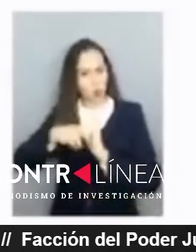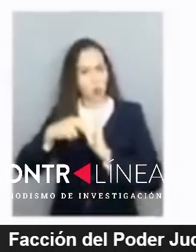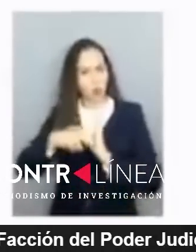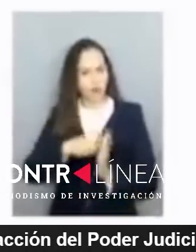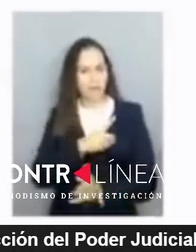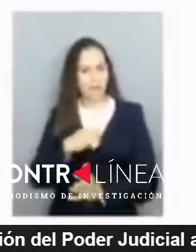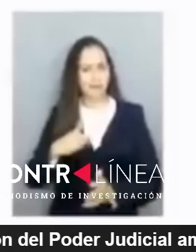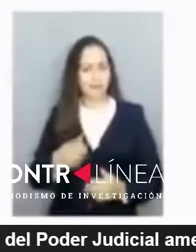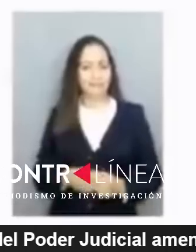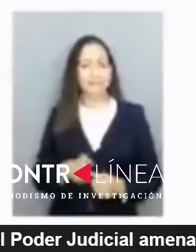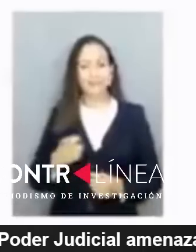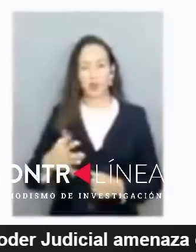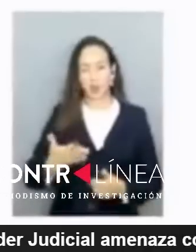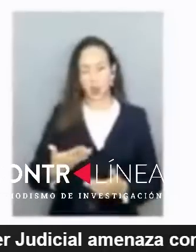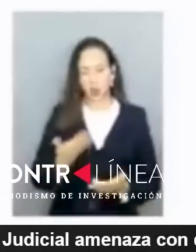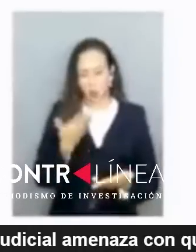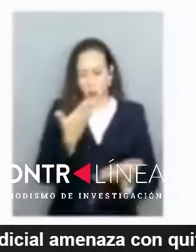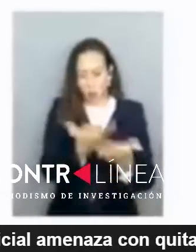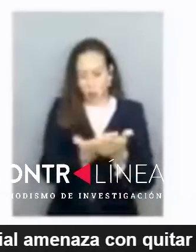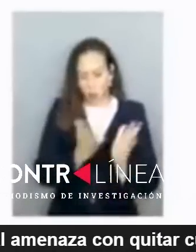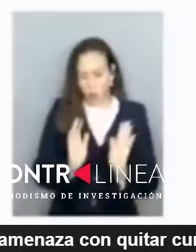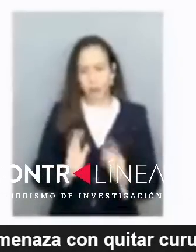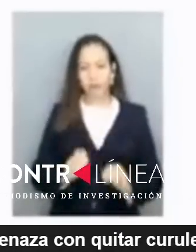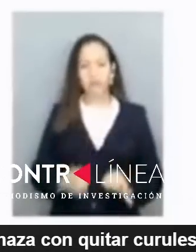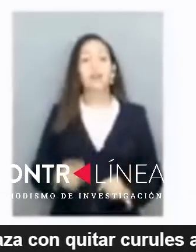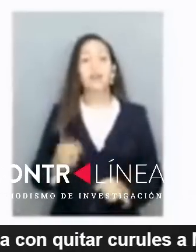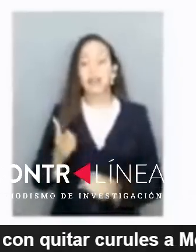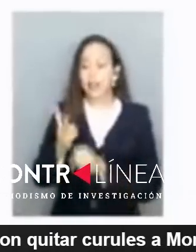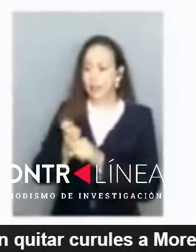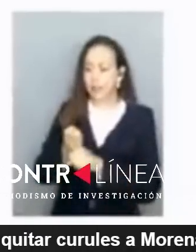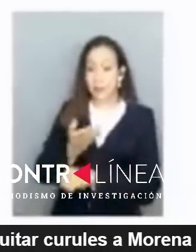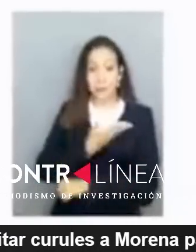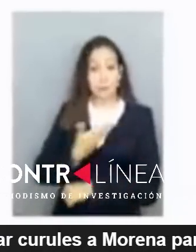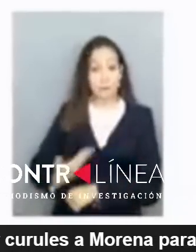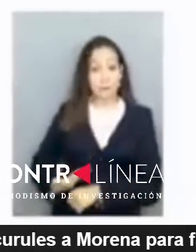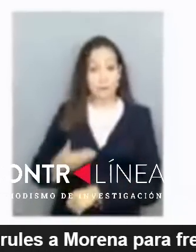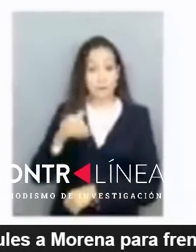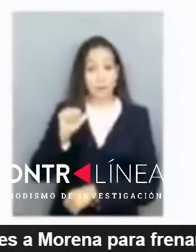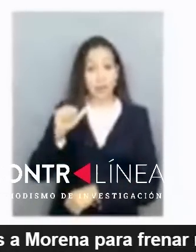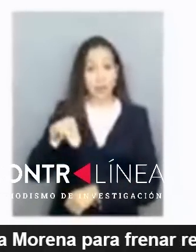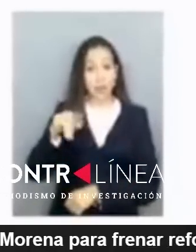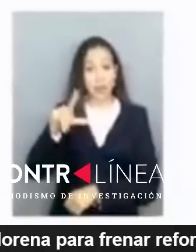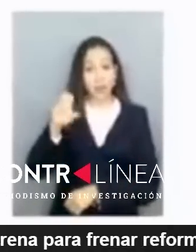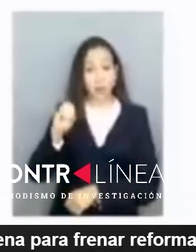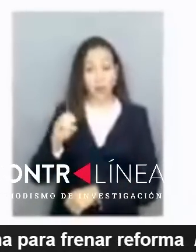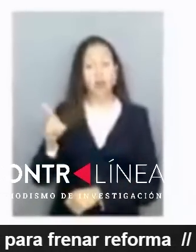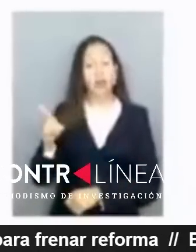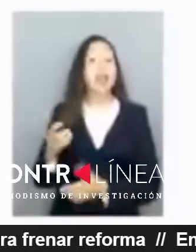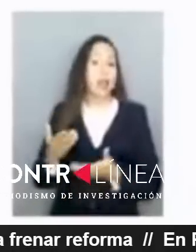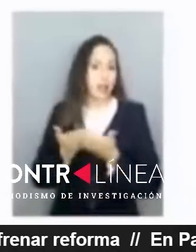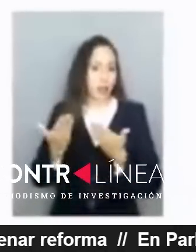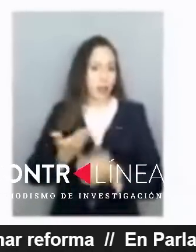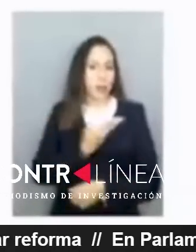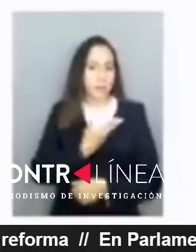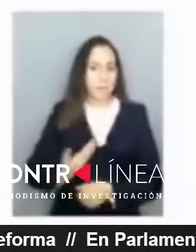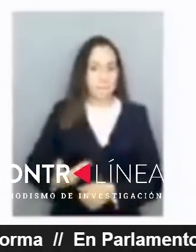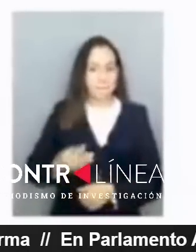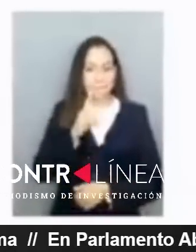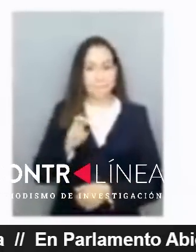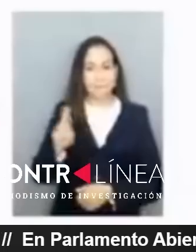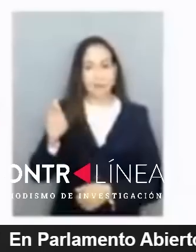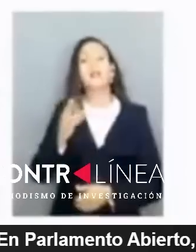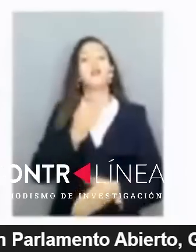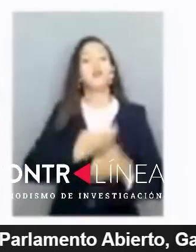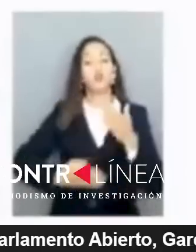oportunidad para invitar tanto al presidente López Obrador como a la virtual presidenta, la doctora Claudia